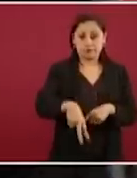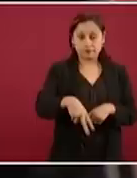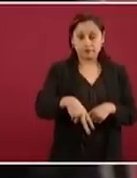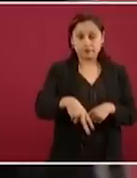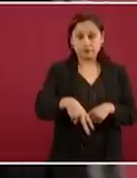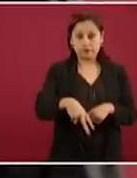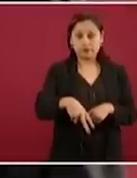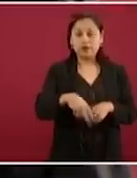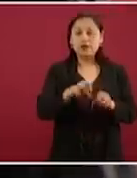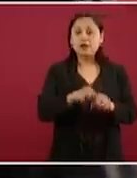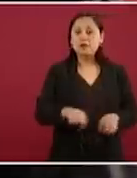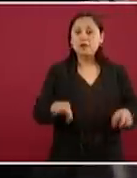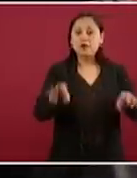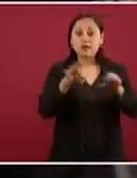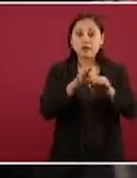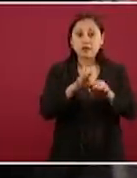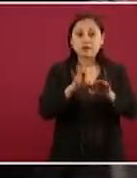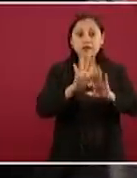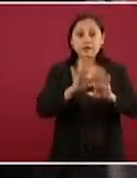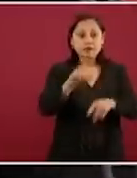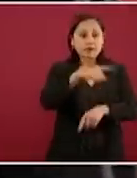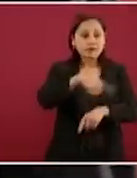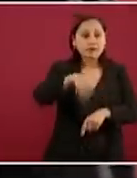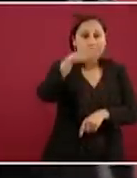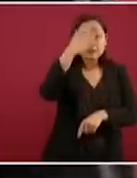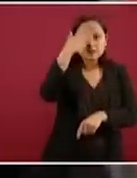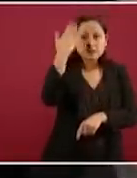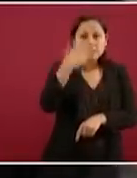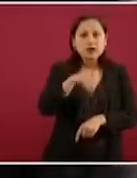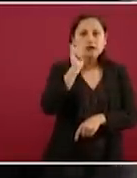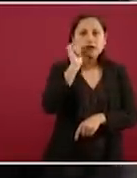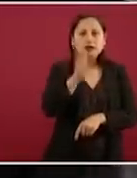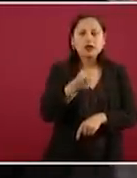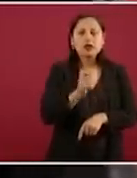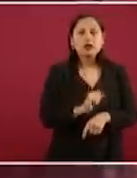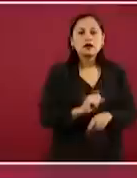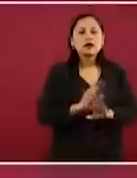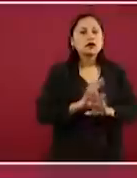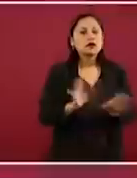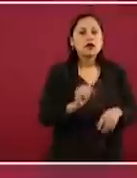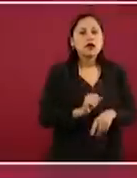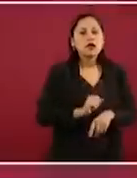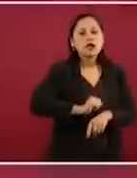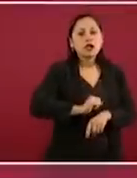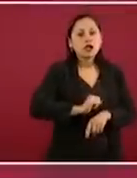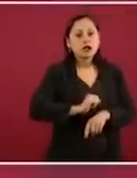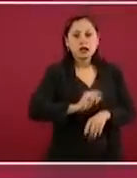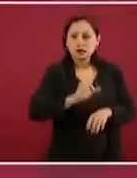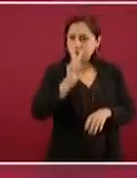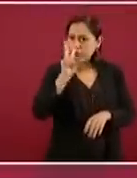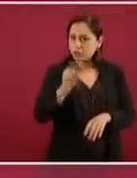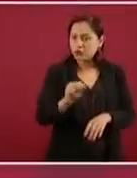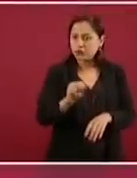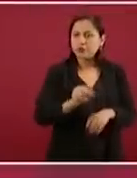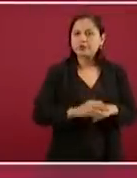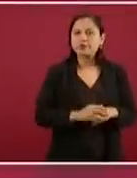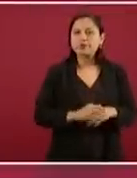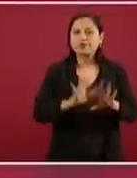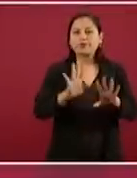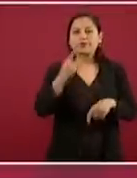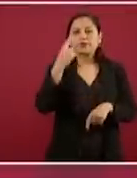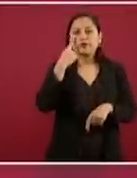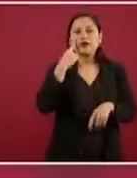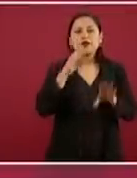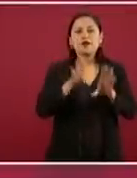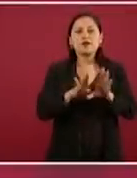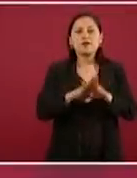el influyentismo, ya no es tengo una buena